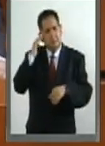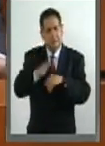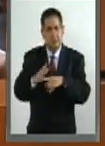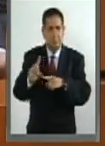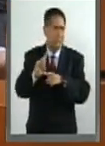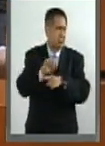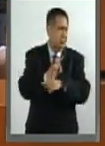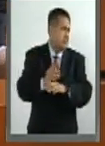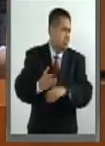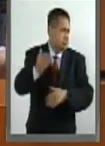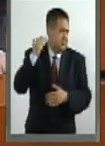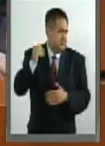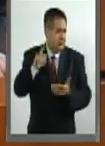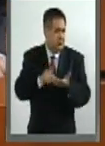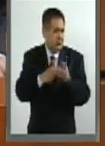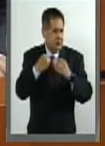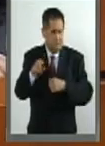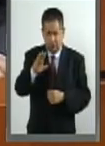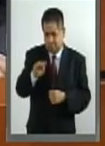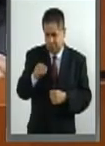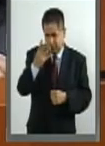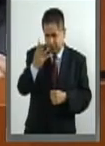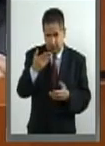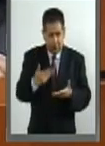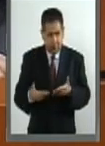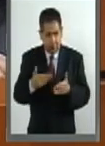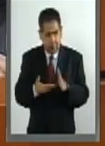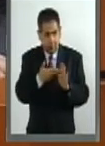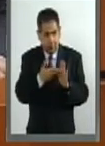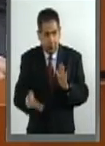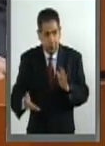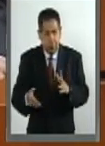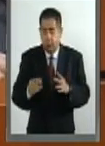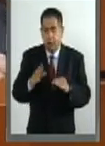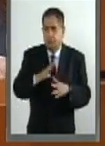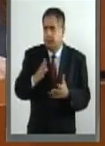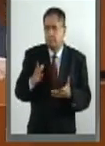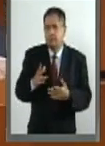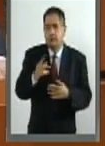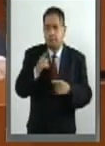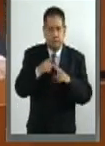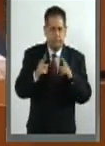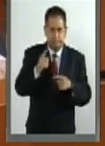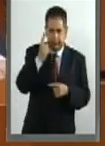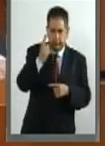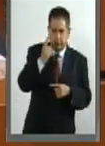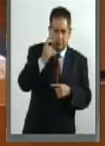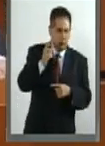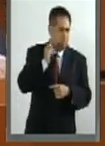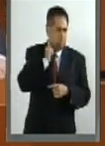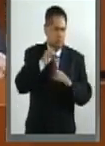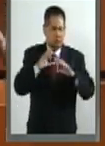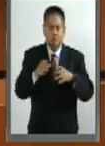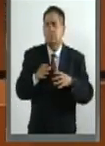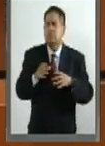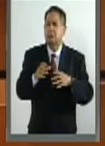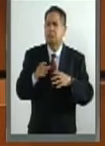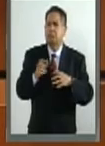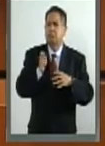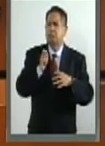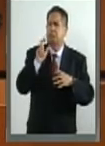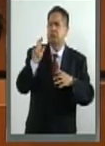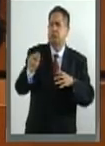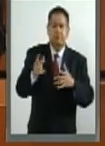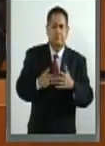el 94 a la fecha, no ha habido un solo Senado que haya tenido este